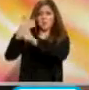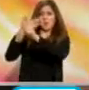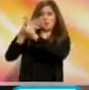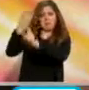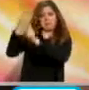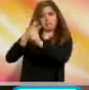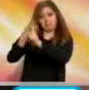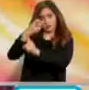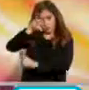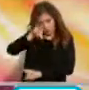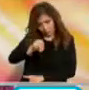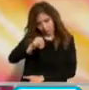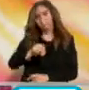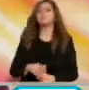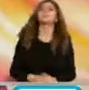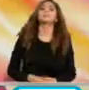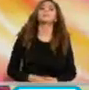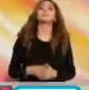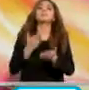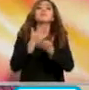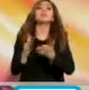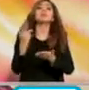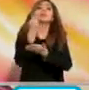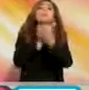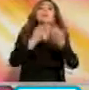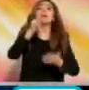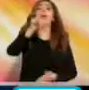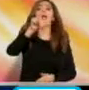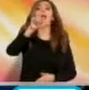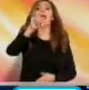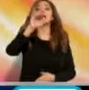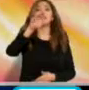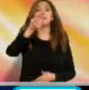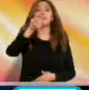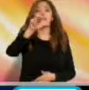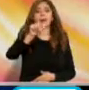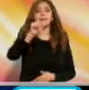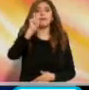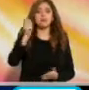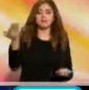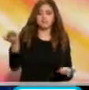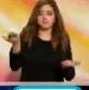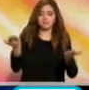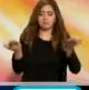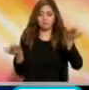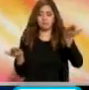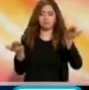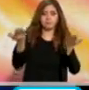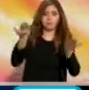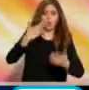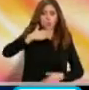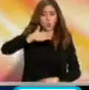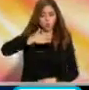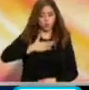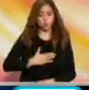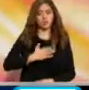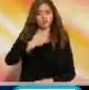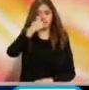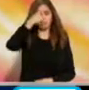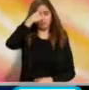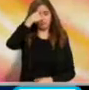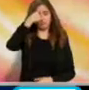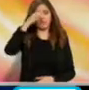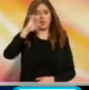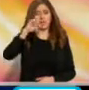Es correcto. Libra, la balanza nos habla de la armonía, de la justicia y el equilibrio. Claro. Exacto. Enseñanza que